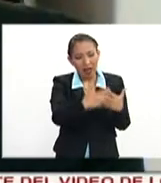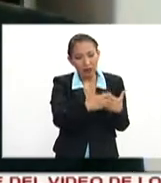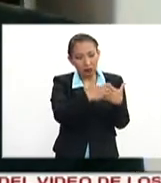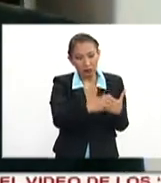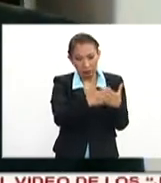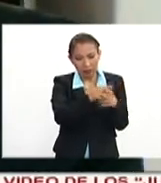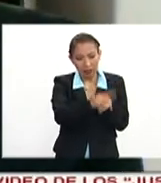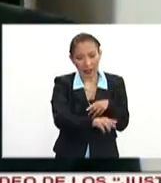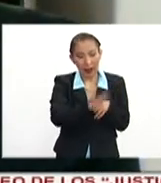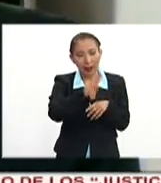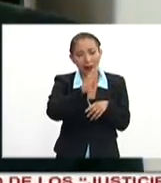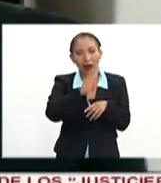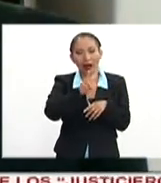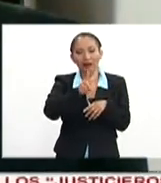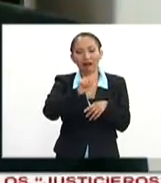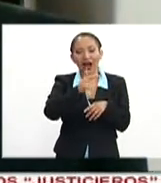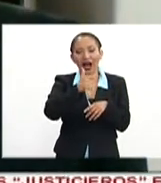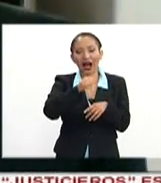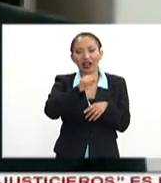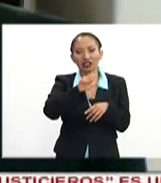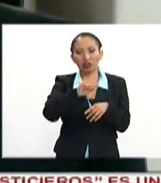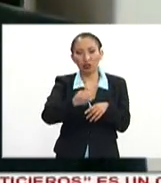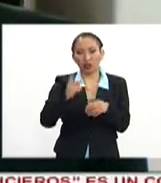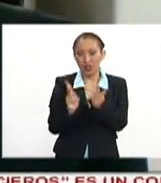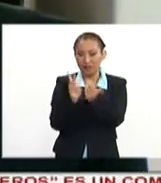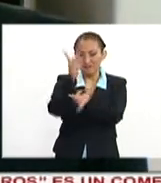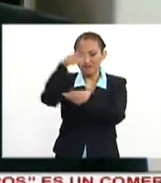agroindustrial como es el bagazo de maguey mezcalero.